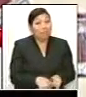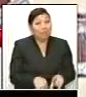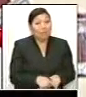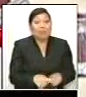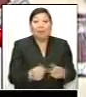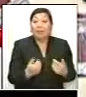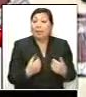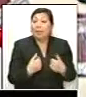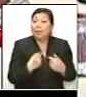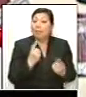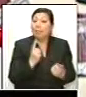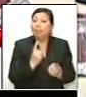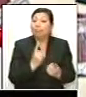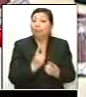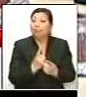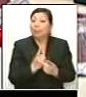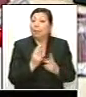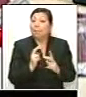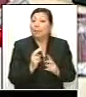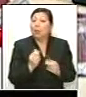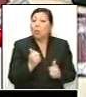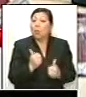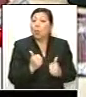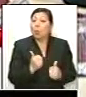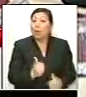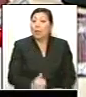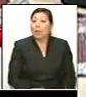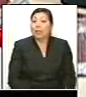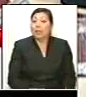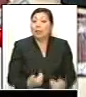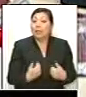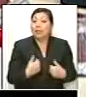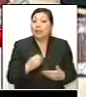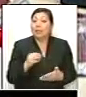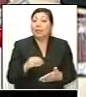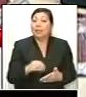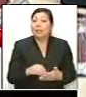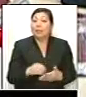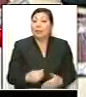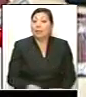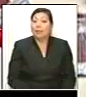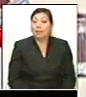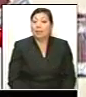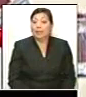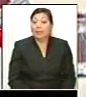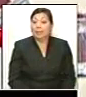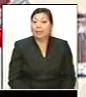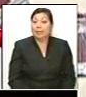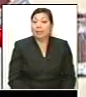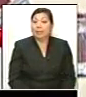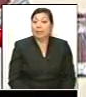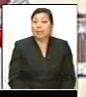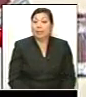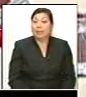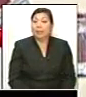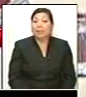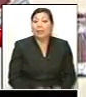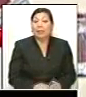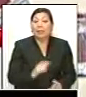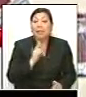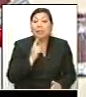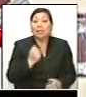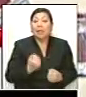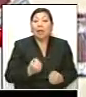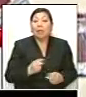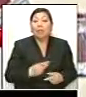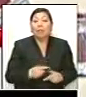que enfocarnos y ver cuáles son las soluciones que se tienen que dar en este ámbito, que es el transporte